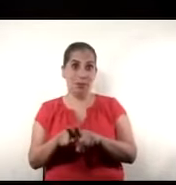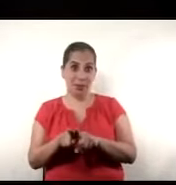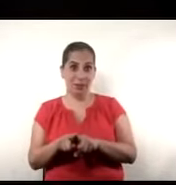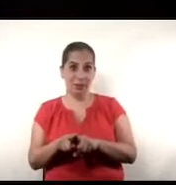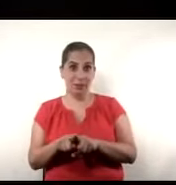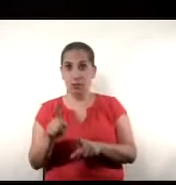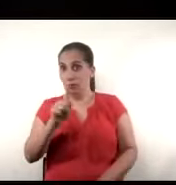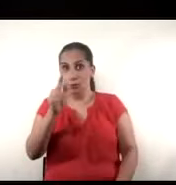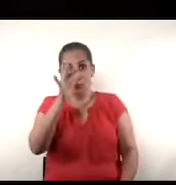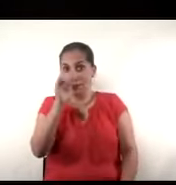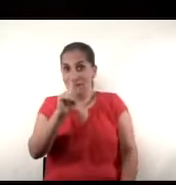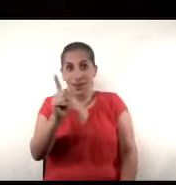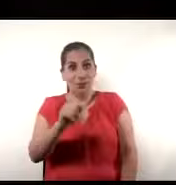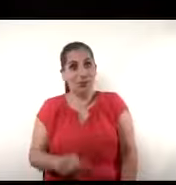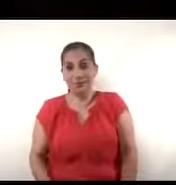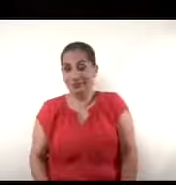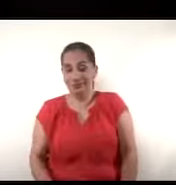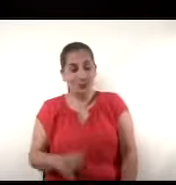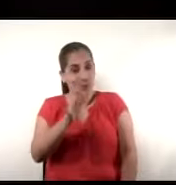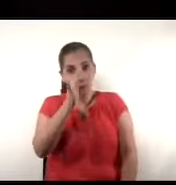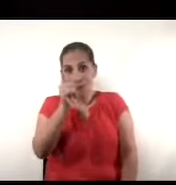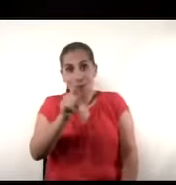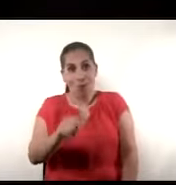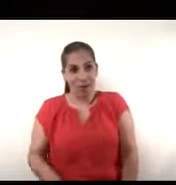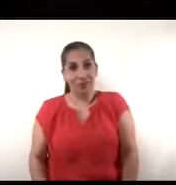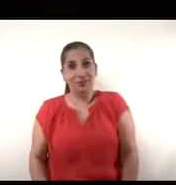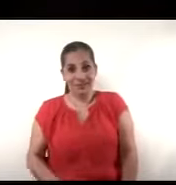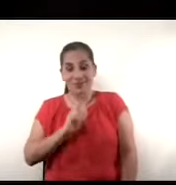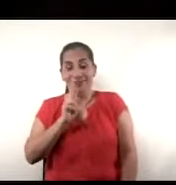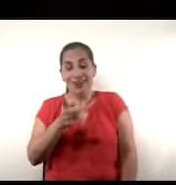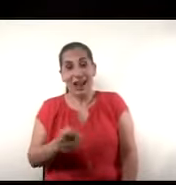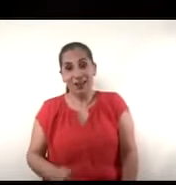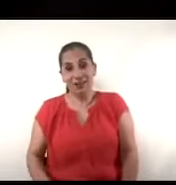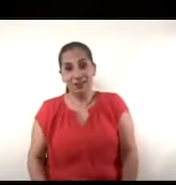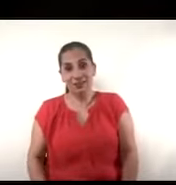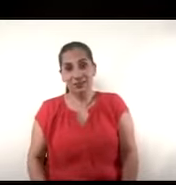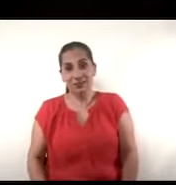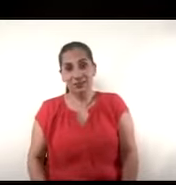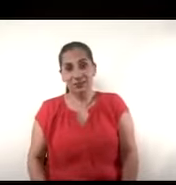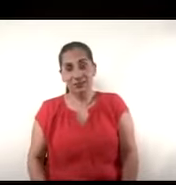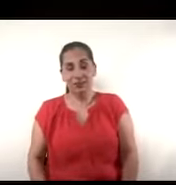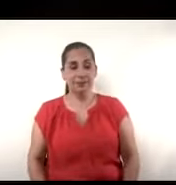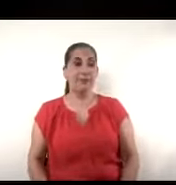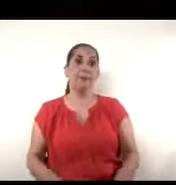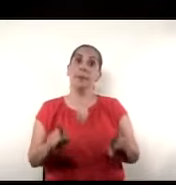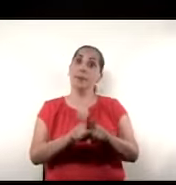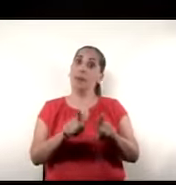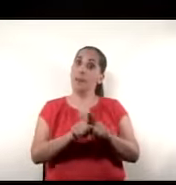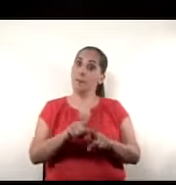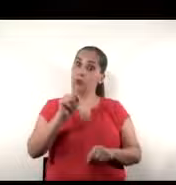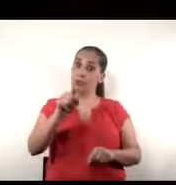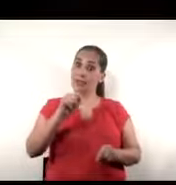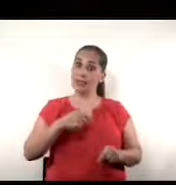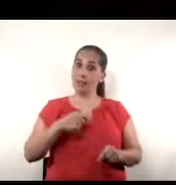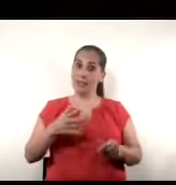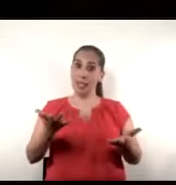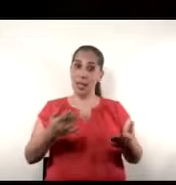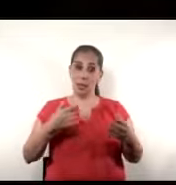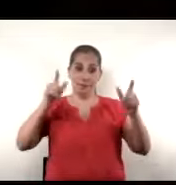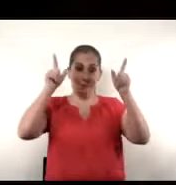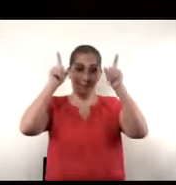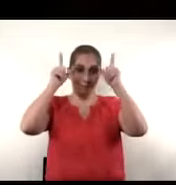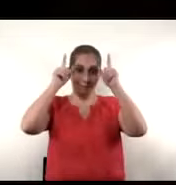No estoy vacilando, no estoy bromeando. Esto es verídico. Además, si usted requiere llevar su